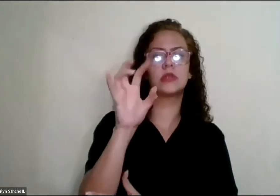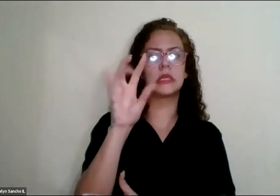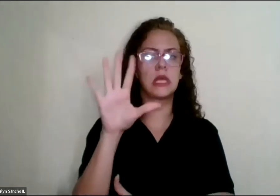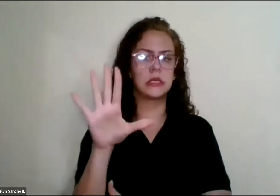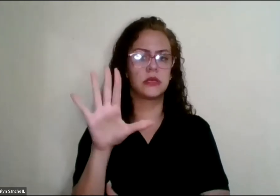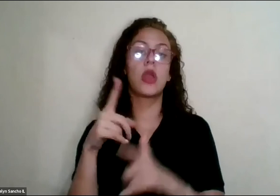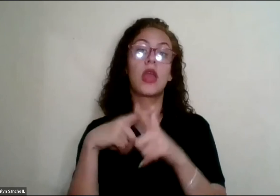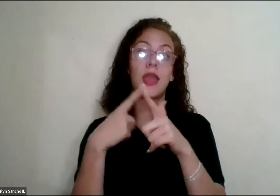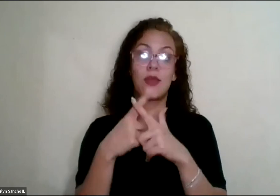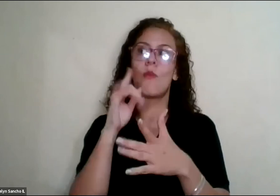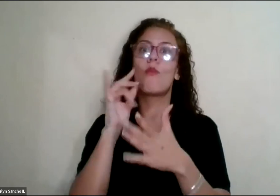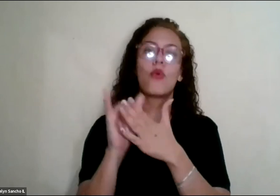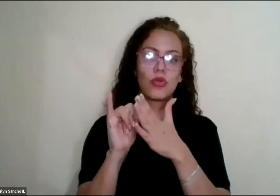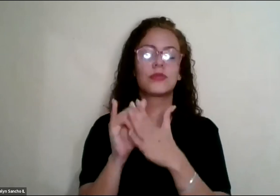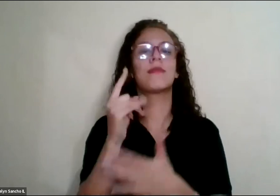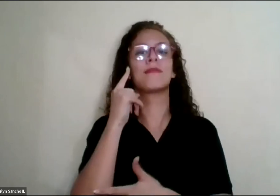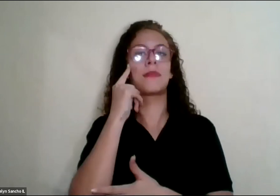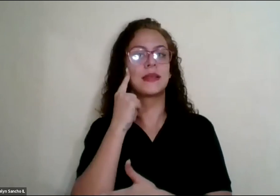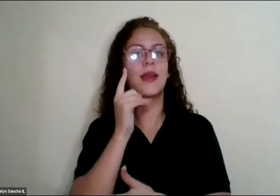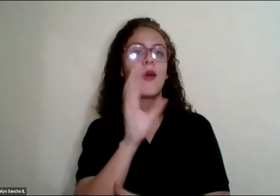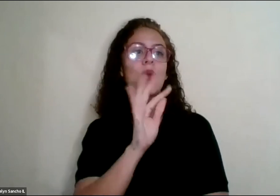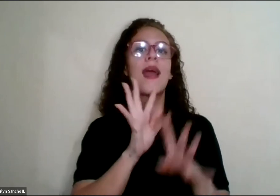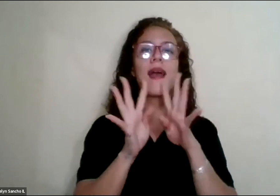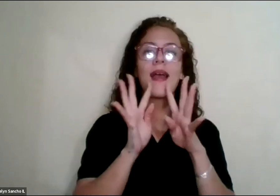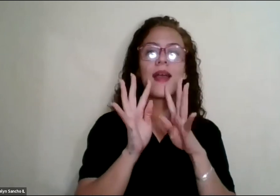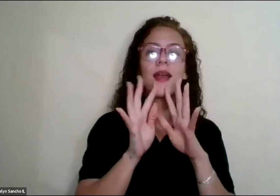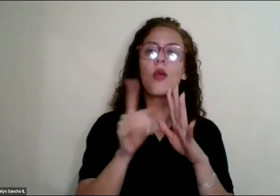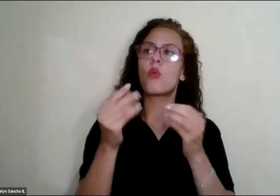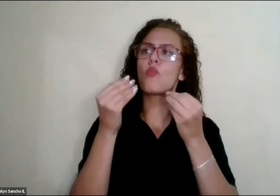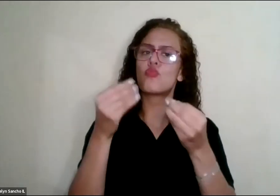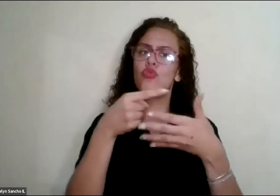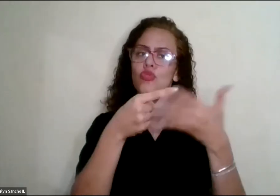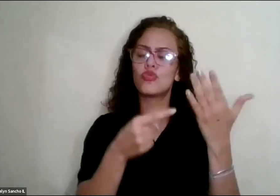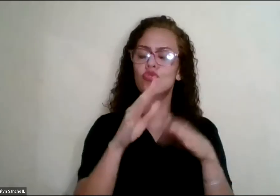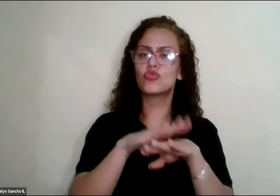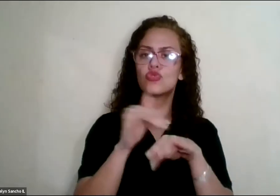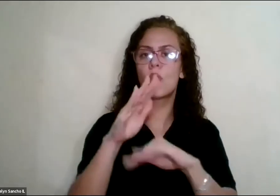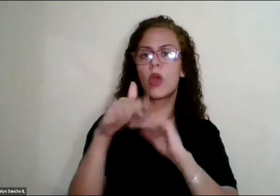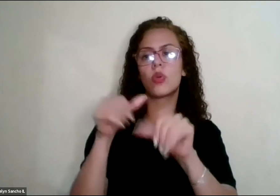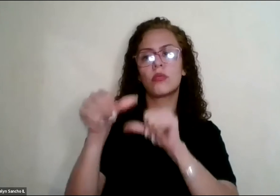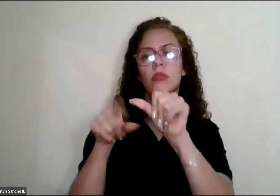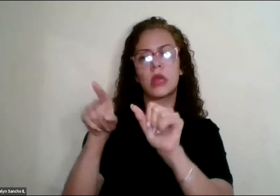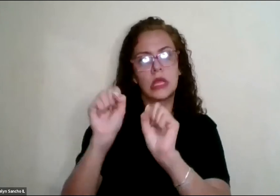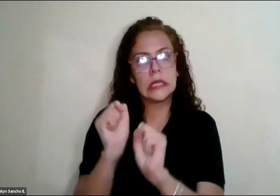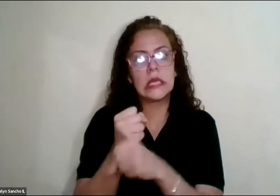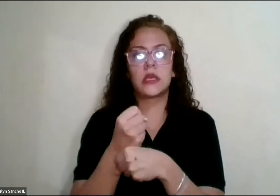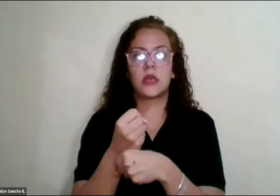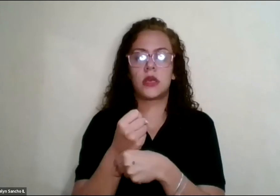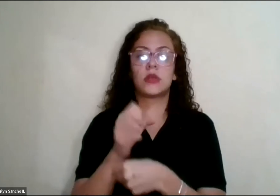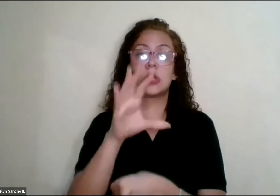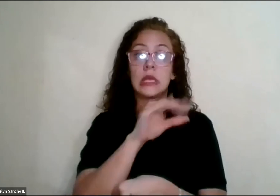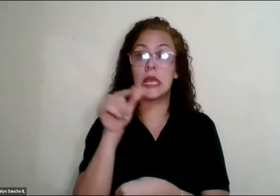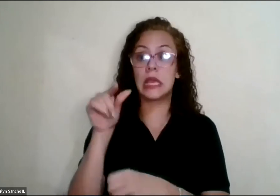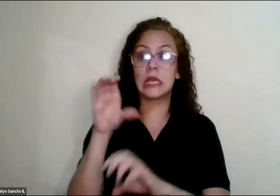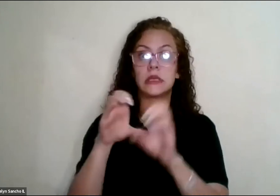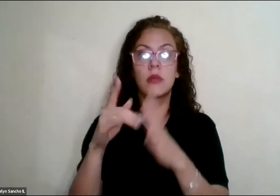1975. Entonces, uh-huh, justo por eso pensábamos y hablábamos, comentamos, bueno, muchísimo sobre todas las luchas que tuvo que haber dado esta